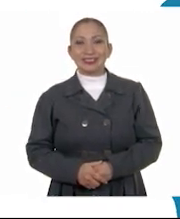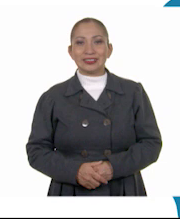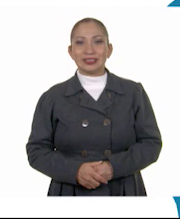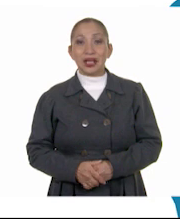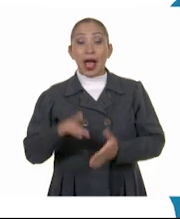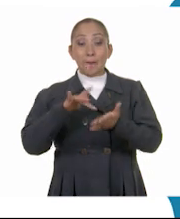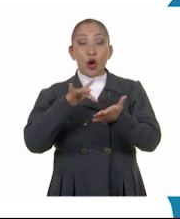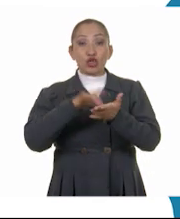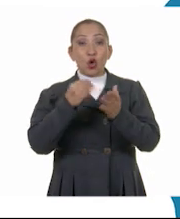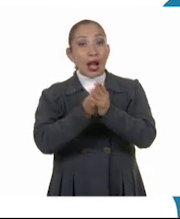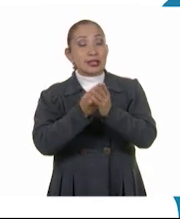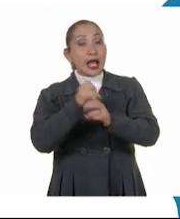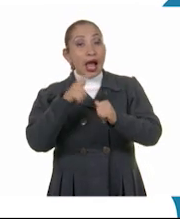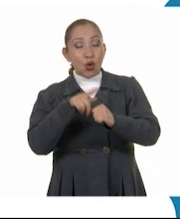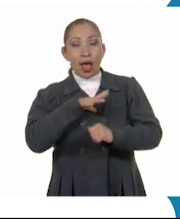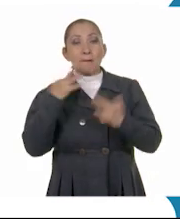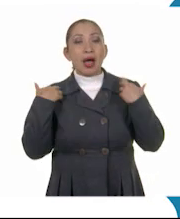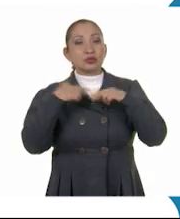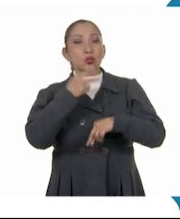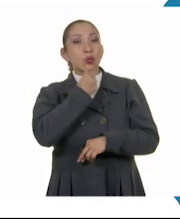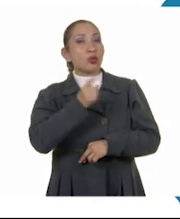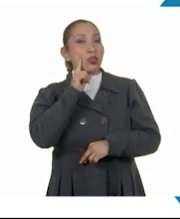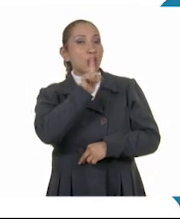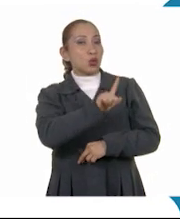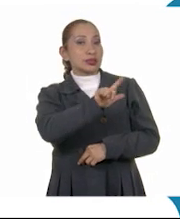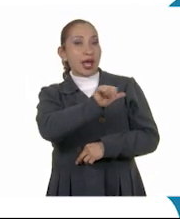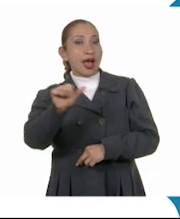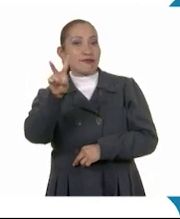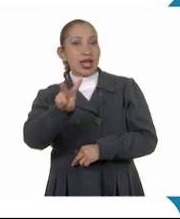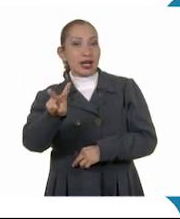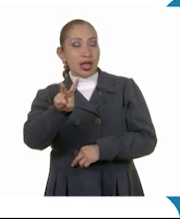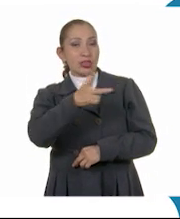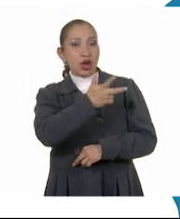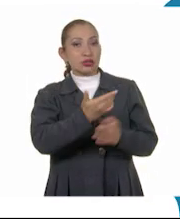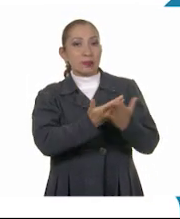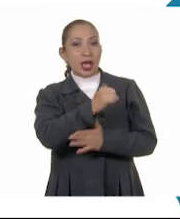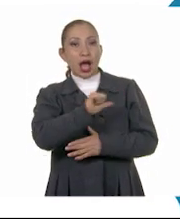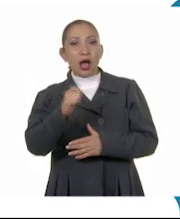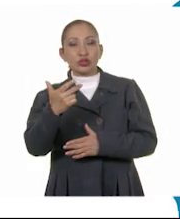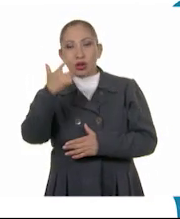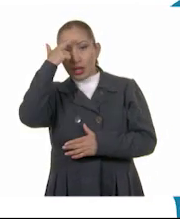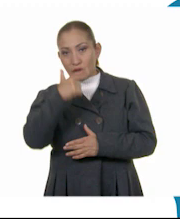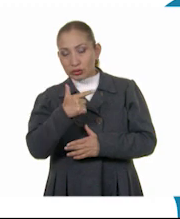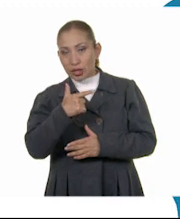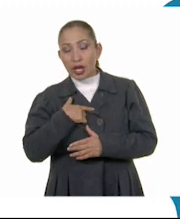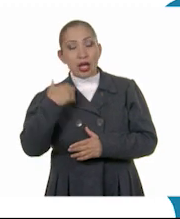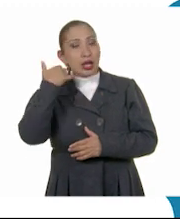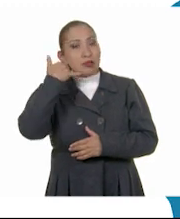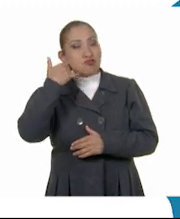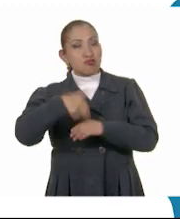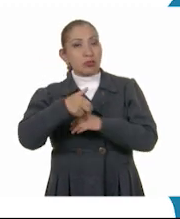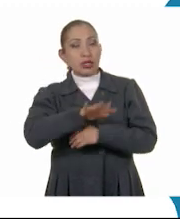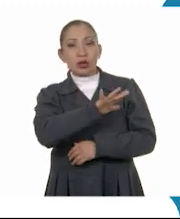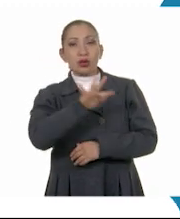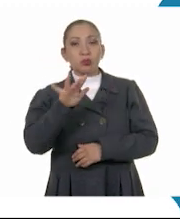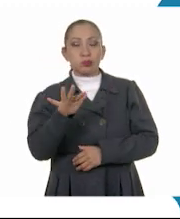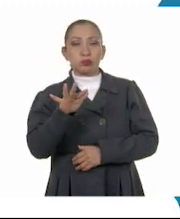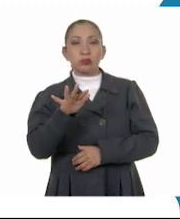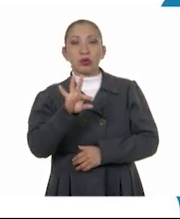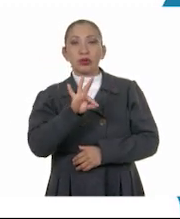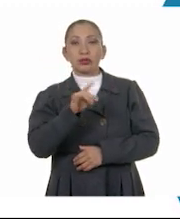Para apoyo pedagógico, hay maestras y maestros de lunes a viernes de 8 a 20 horas en el teléfono